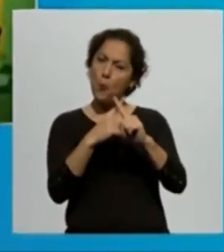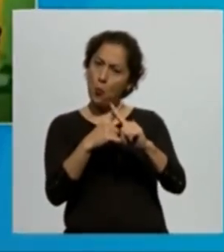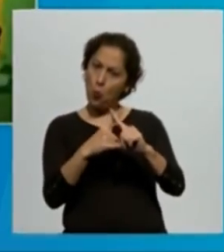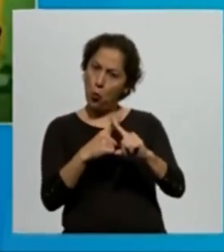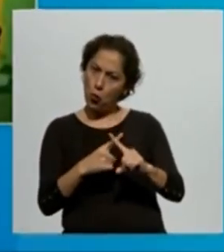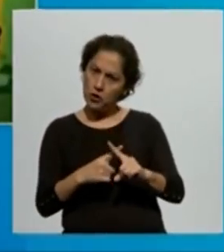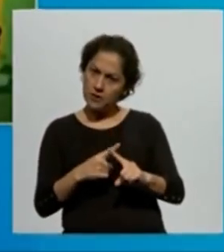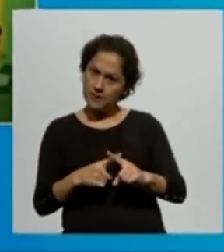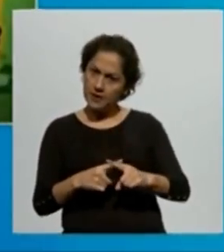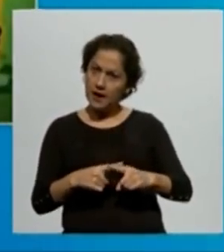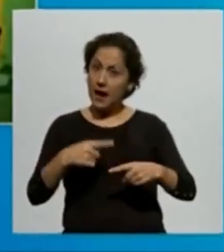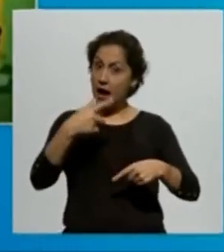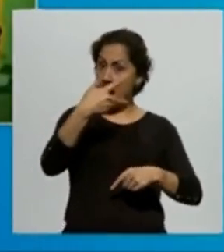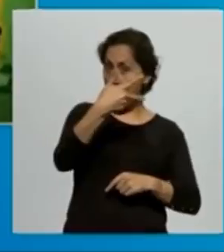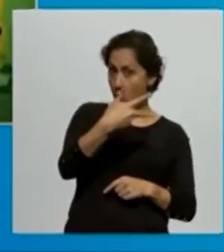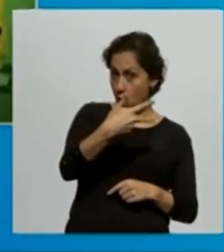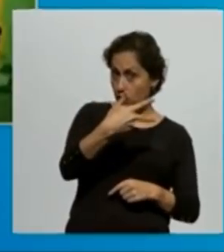estas 8